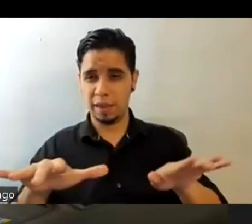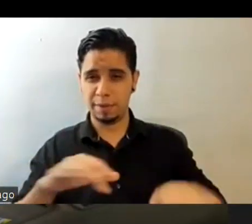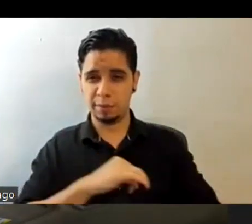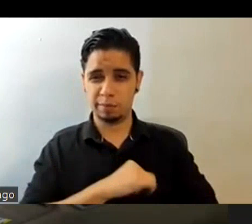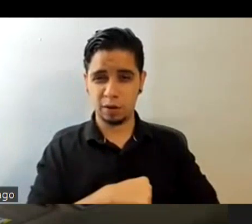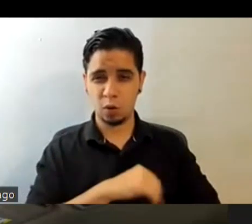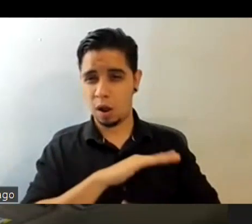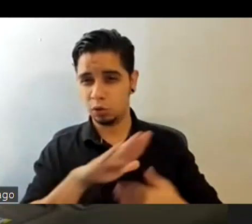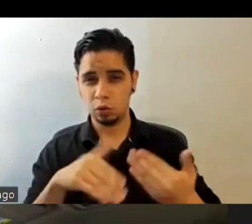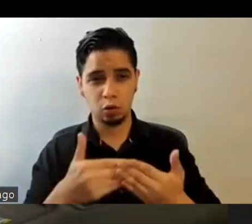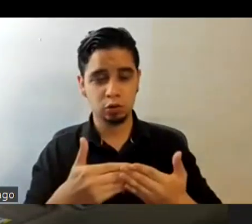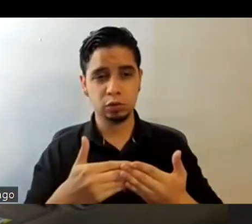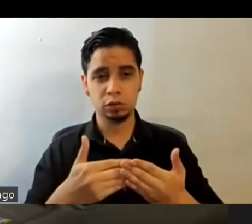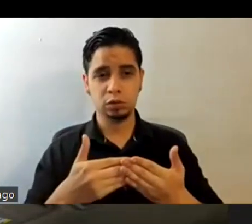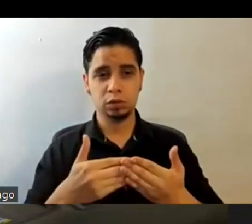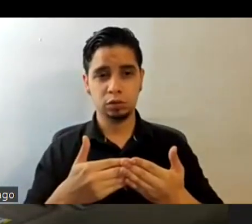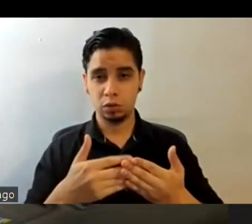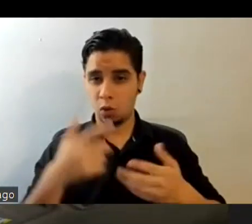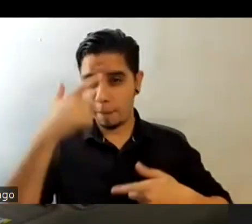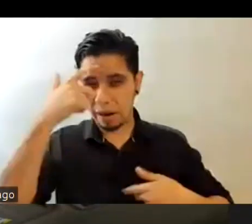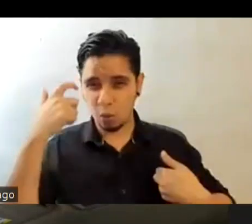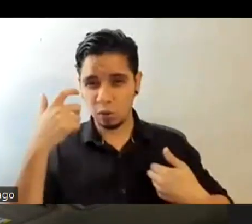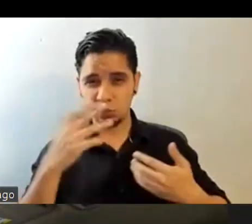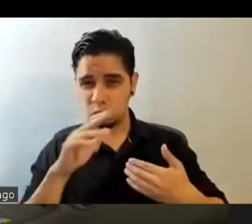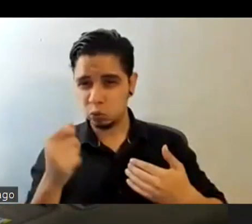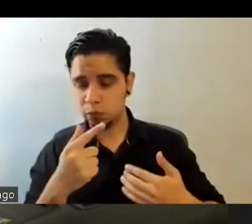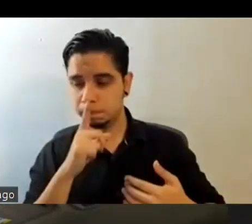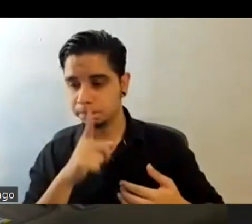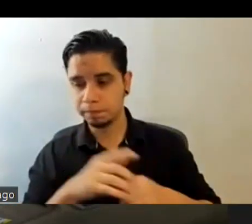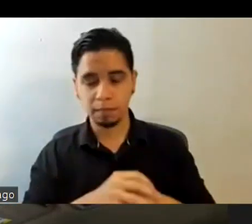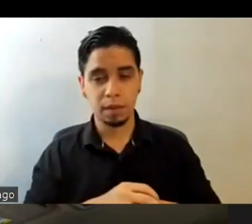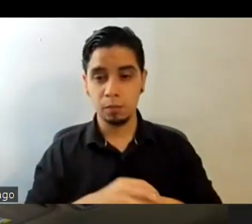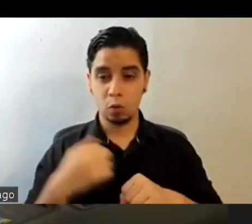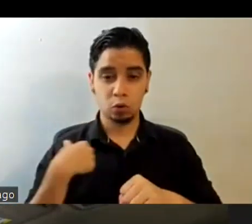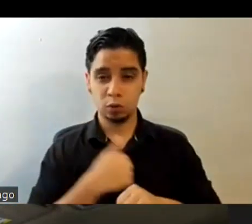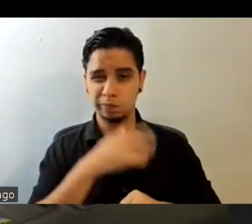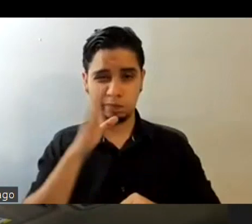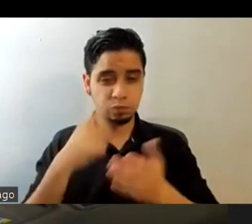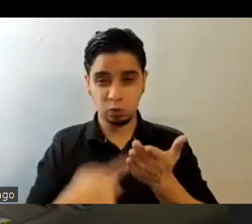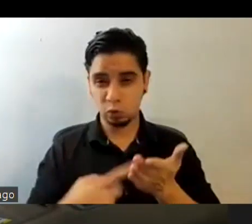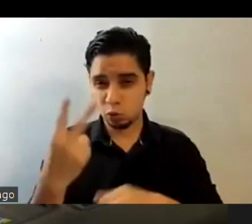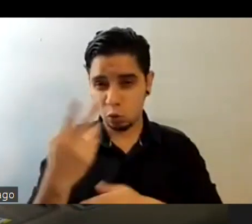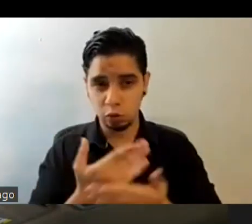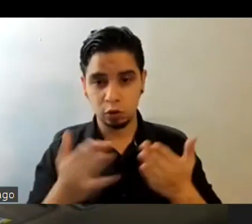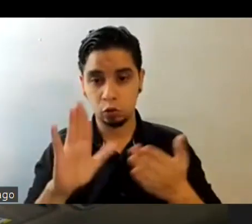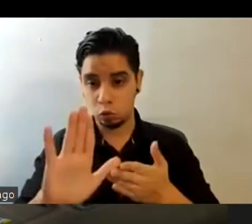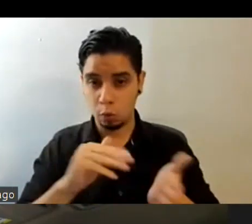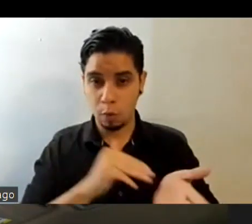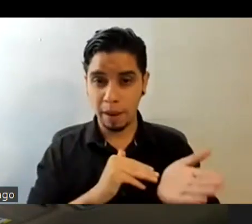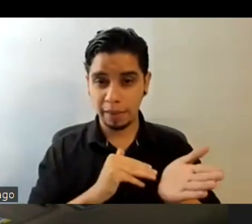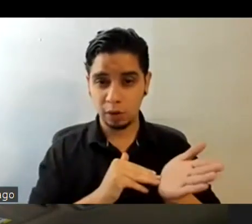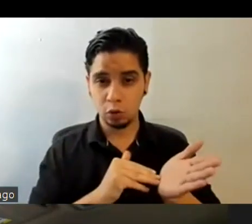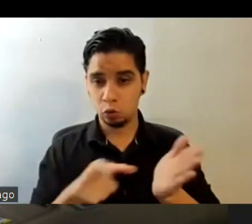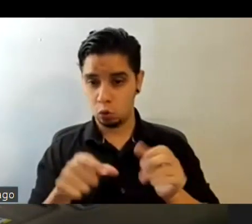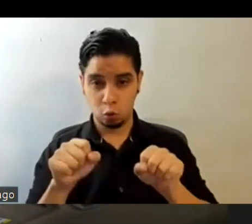A todos. A ti, como, vamos a hablar de dos vertientes, ¿verdad? Como médico, sí